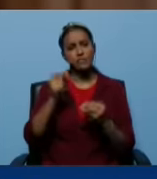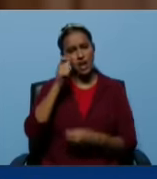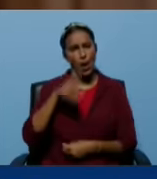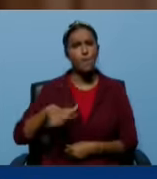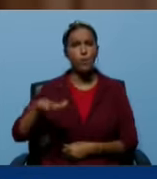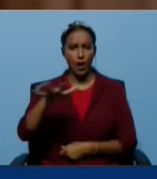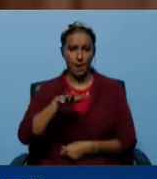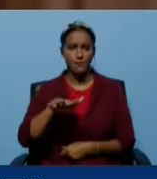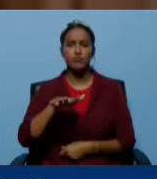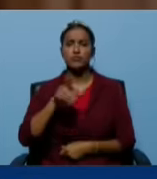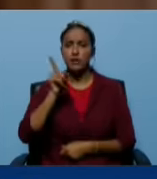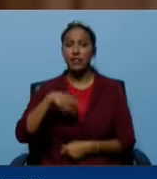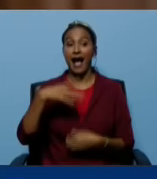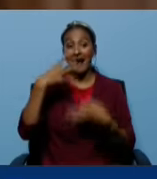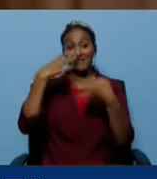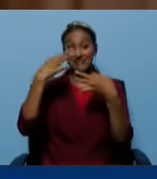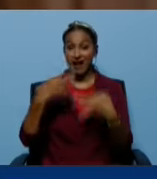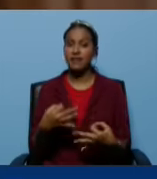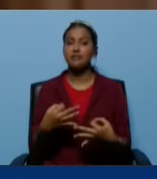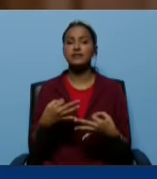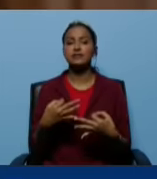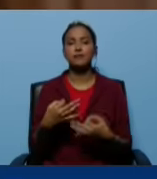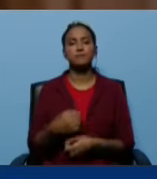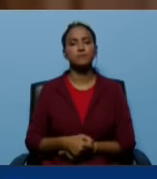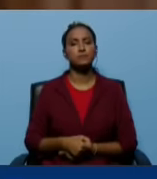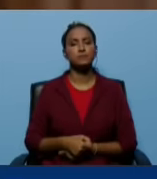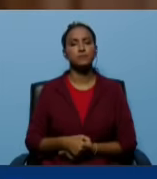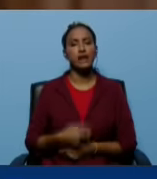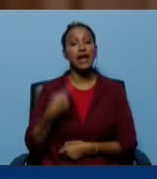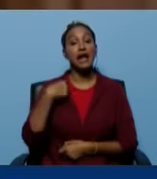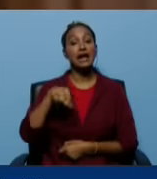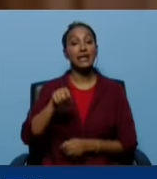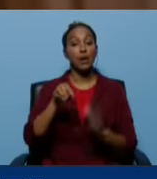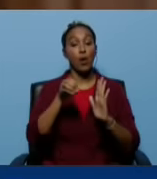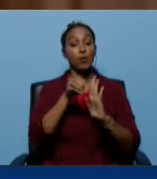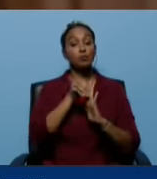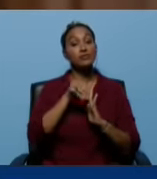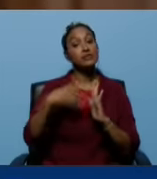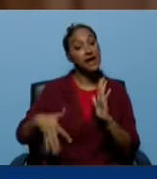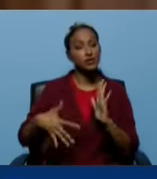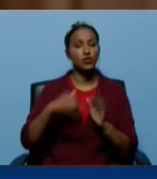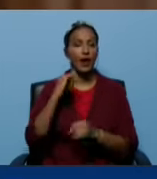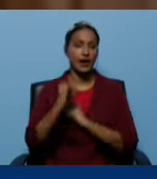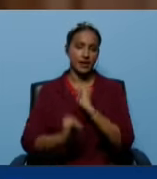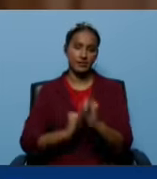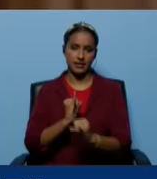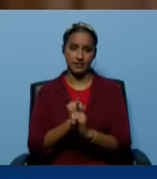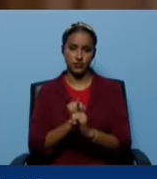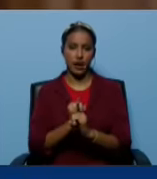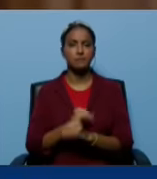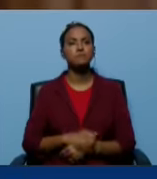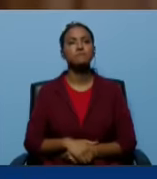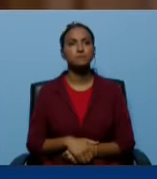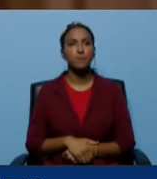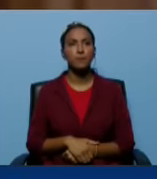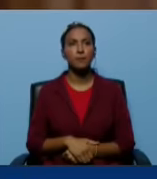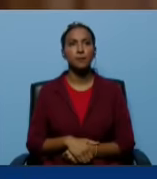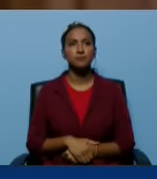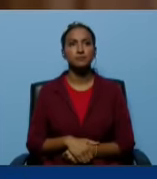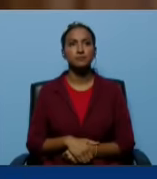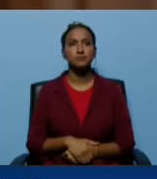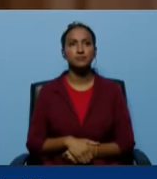que garantiza que tengamos un derecho internacional. Además, este episodio forma parte de